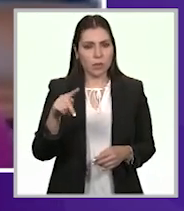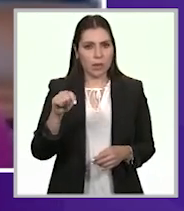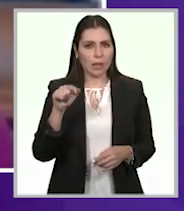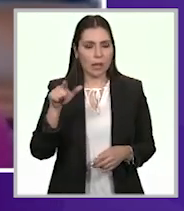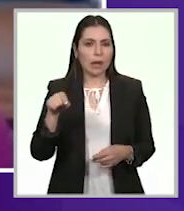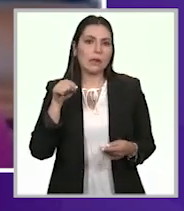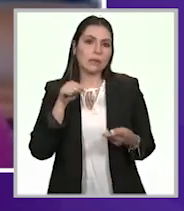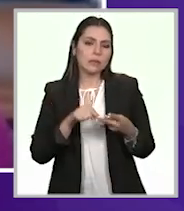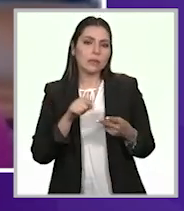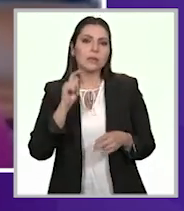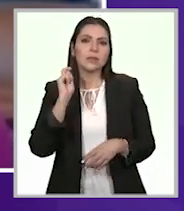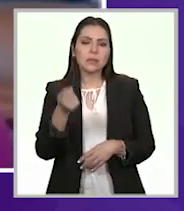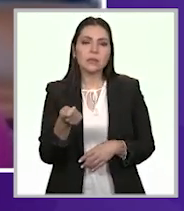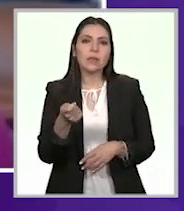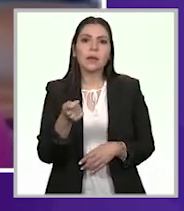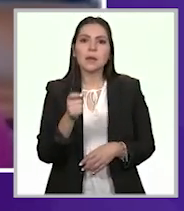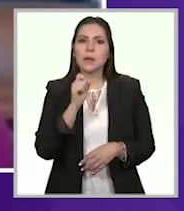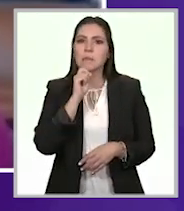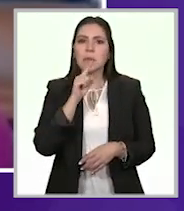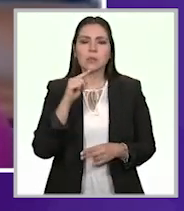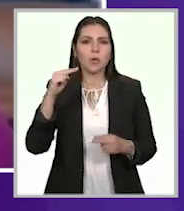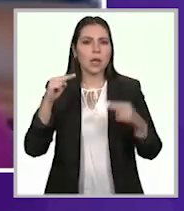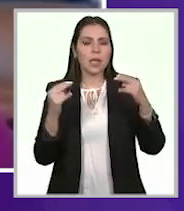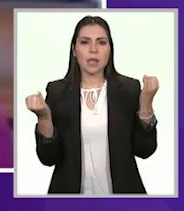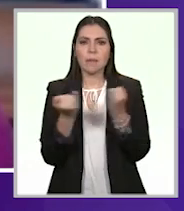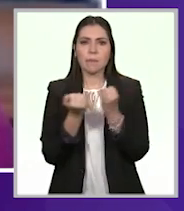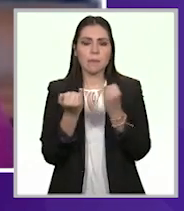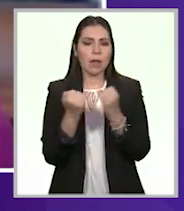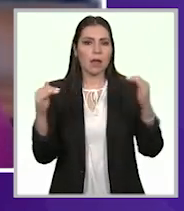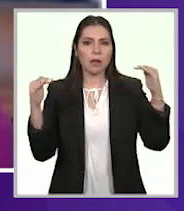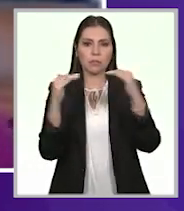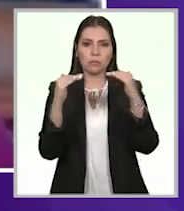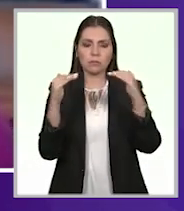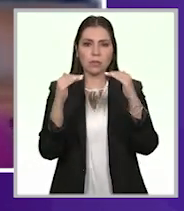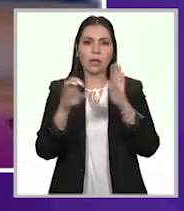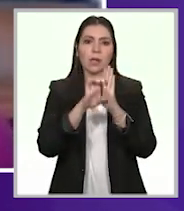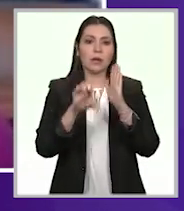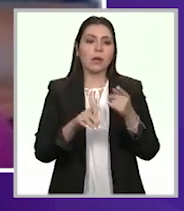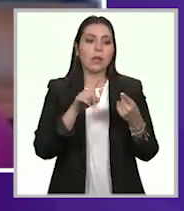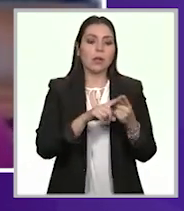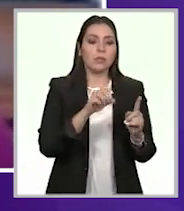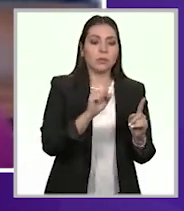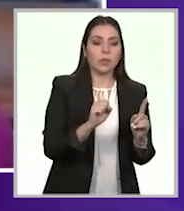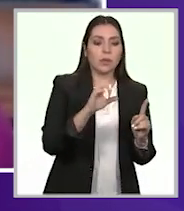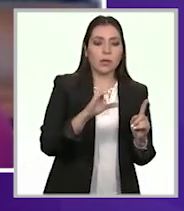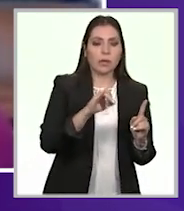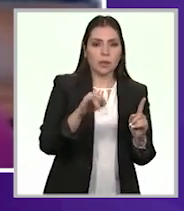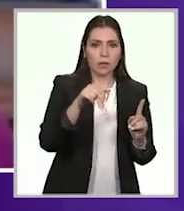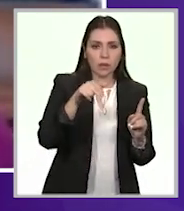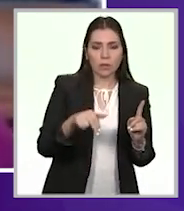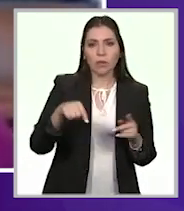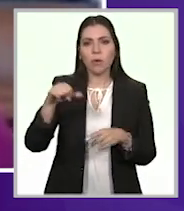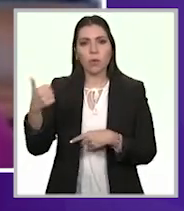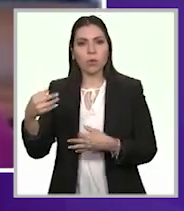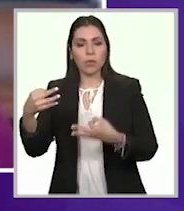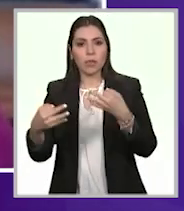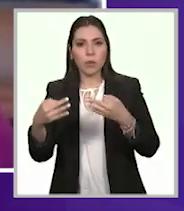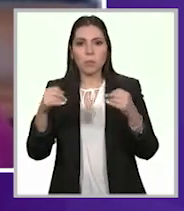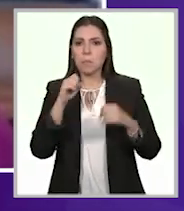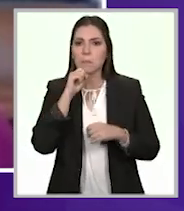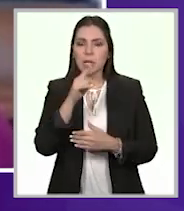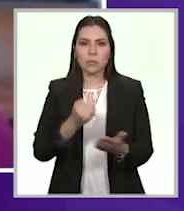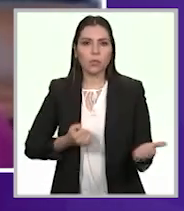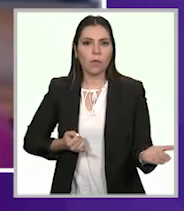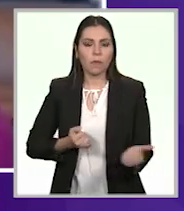el precedente o la decisión que se toma en el mismo nivel jerárquico, puede ser por la Suprema Corte, por